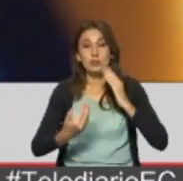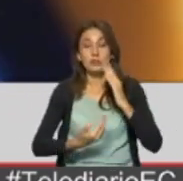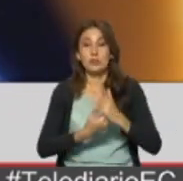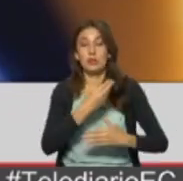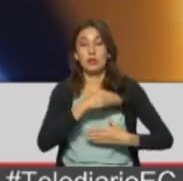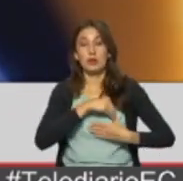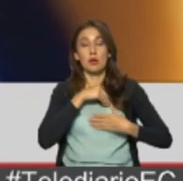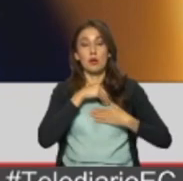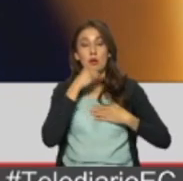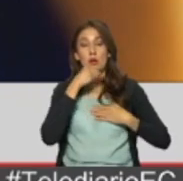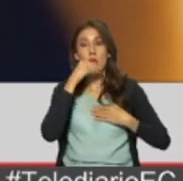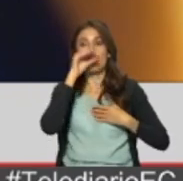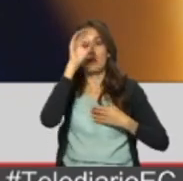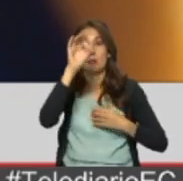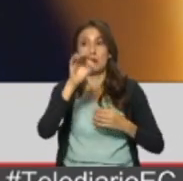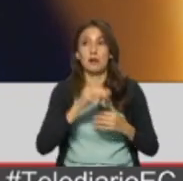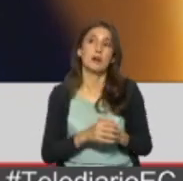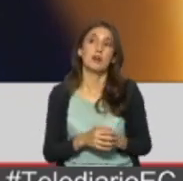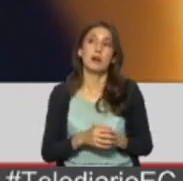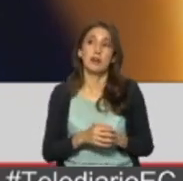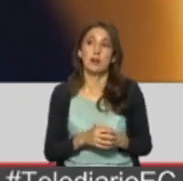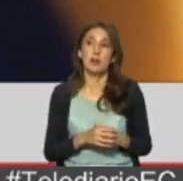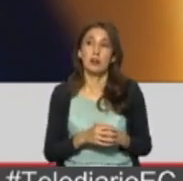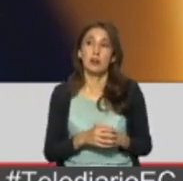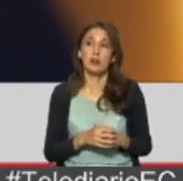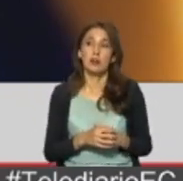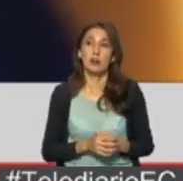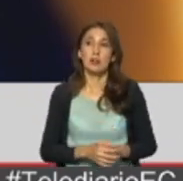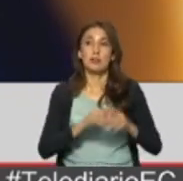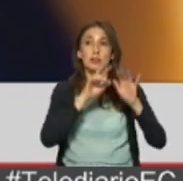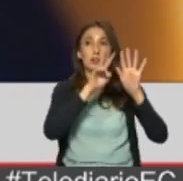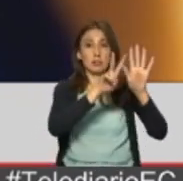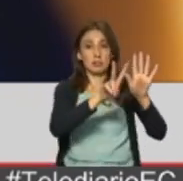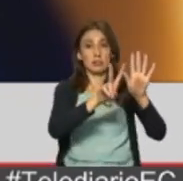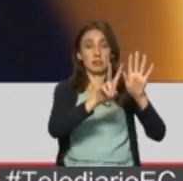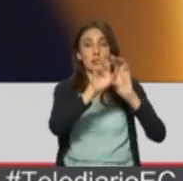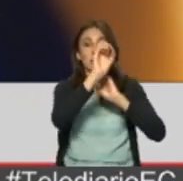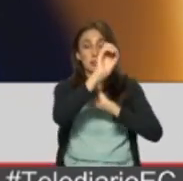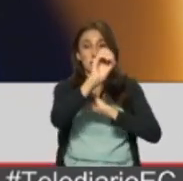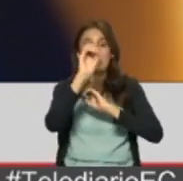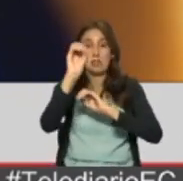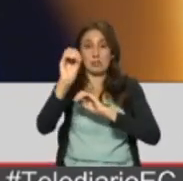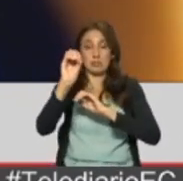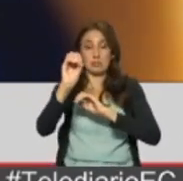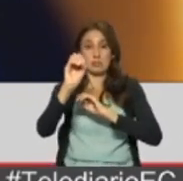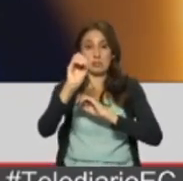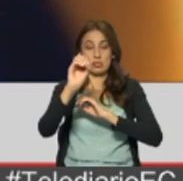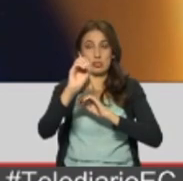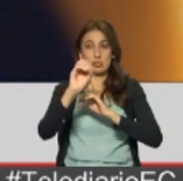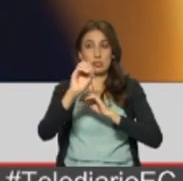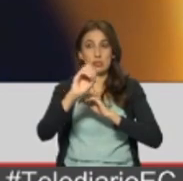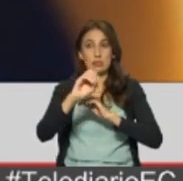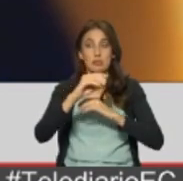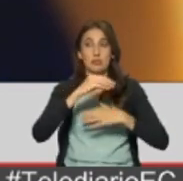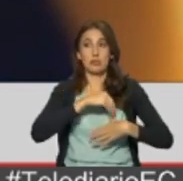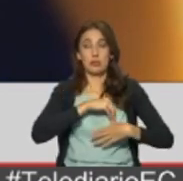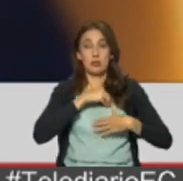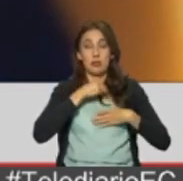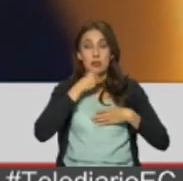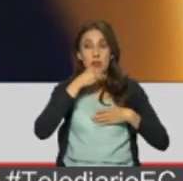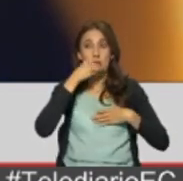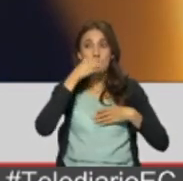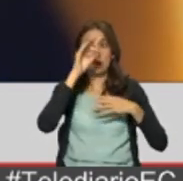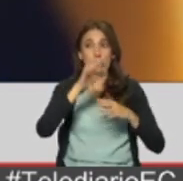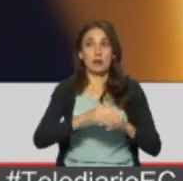coronavirus alcanza a 700 casos en China continental. Ajá. Y ha incrementado los casos